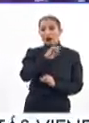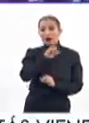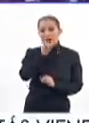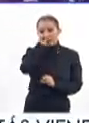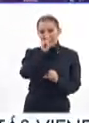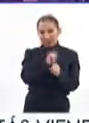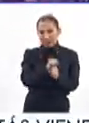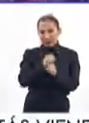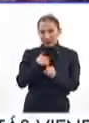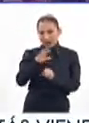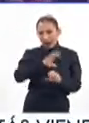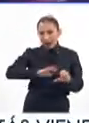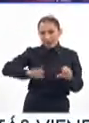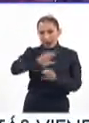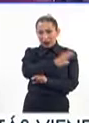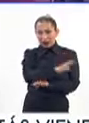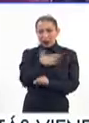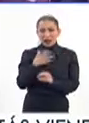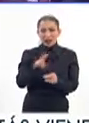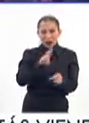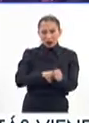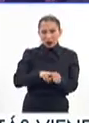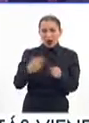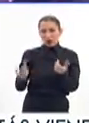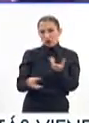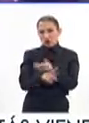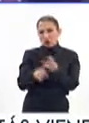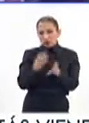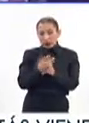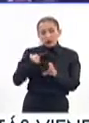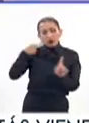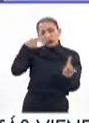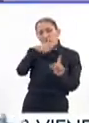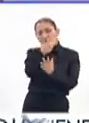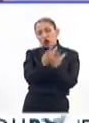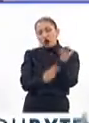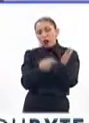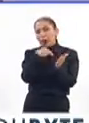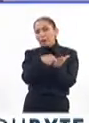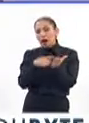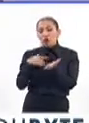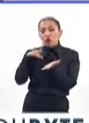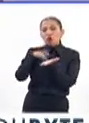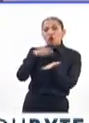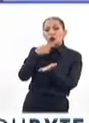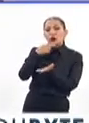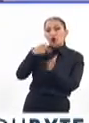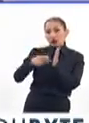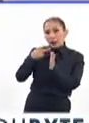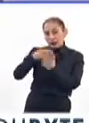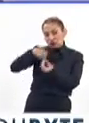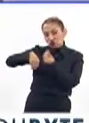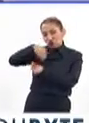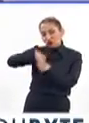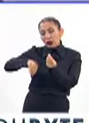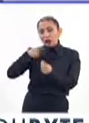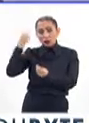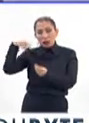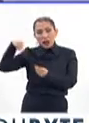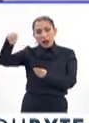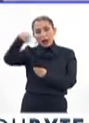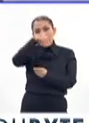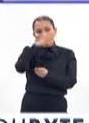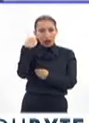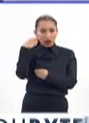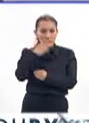Blanco, secretaria de Medio Ambiente y Recursos Naturales, dijo que este programa tiene como objetivo convertir y reutilizar los desechos. En su gira de trabajo por